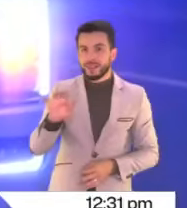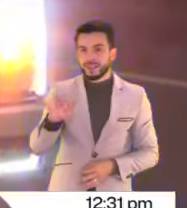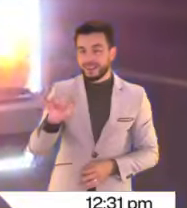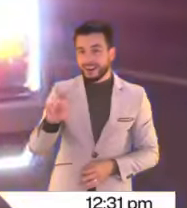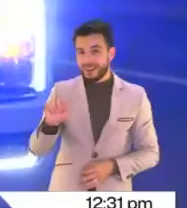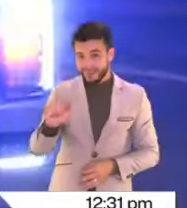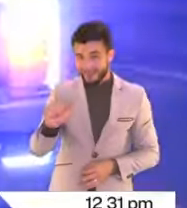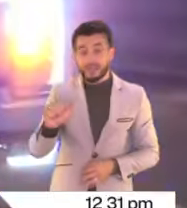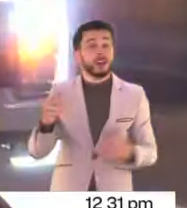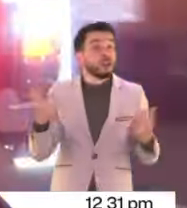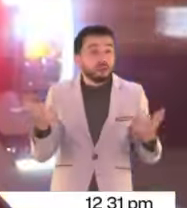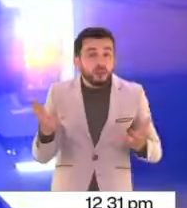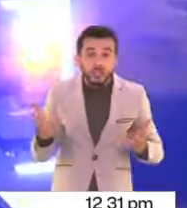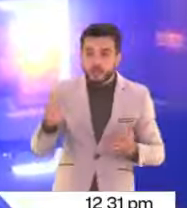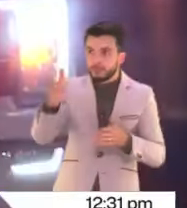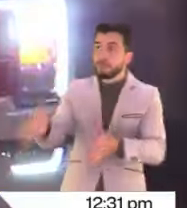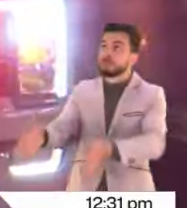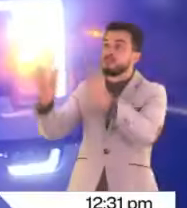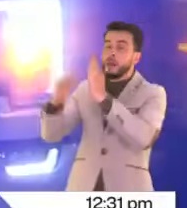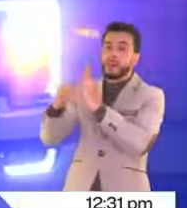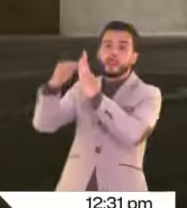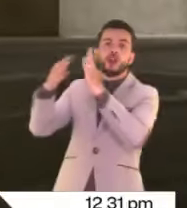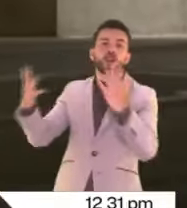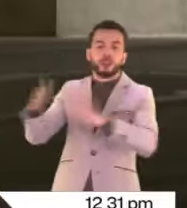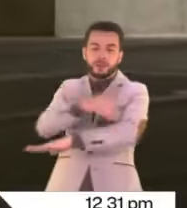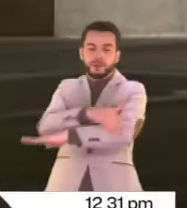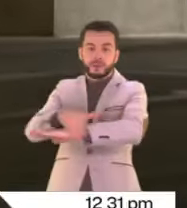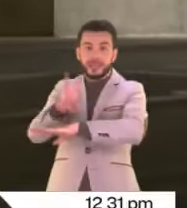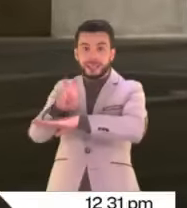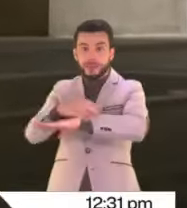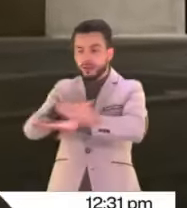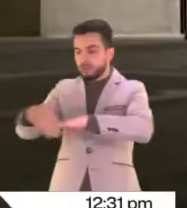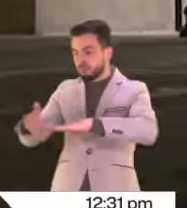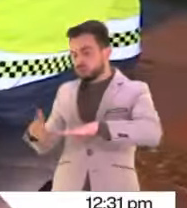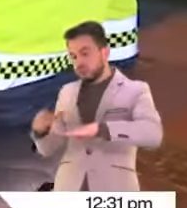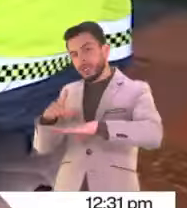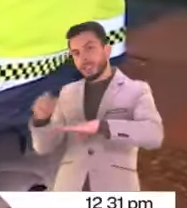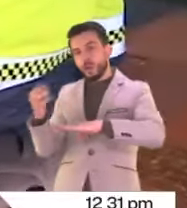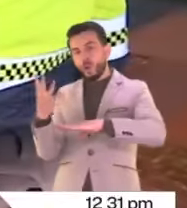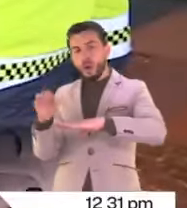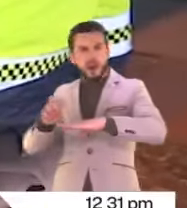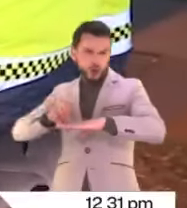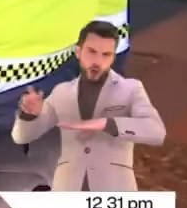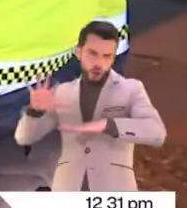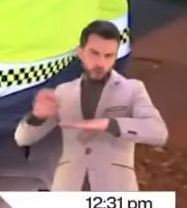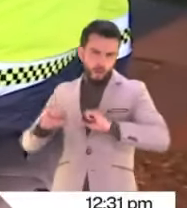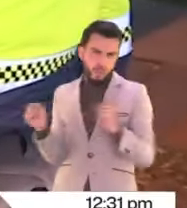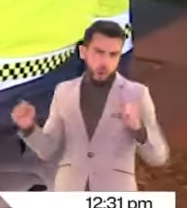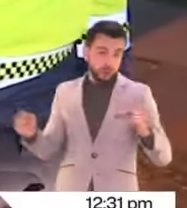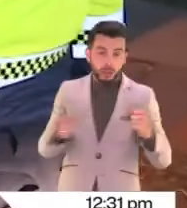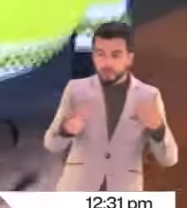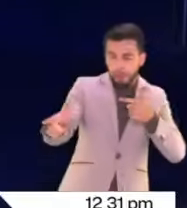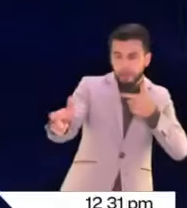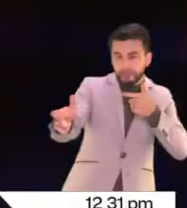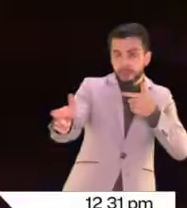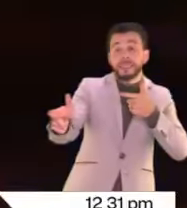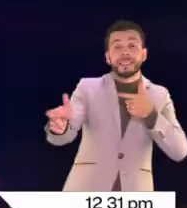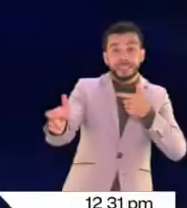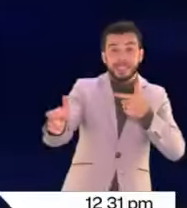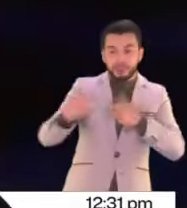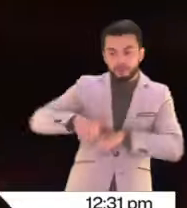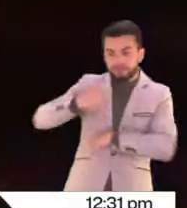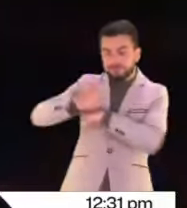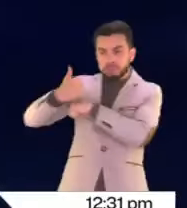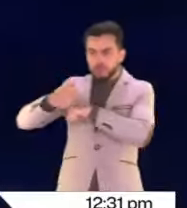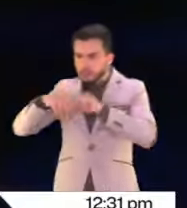asesinaron a las afueras de su apartamento ubicado en la carrera séptima con calle 140 de Bogotá las autoridades investigan si se